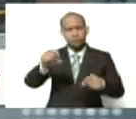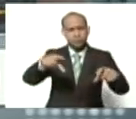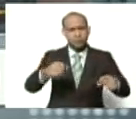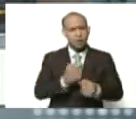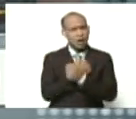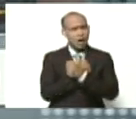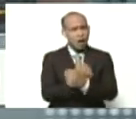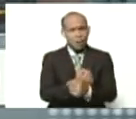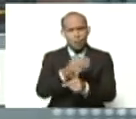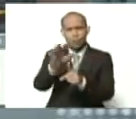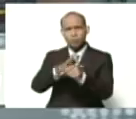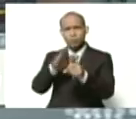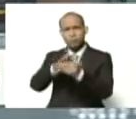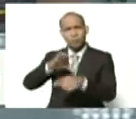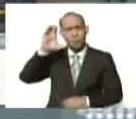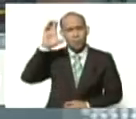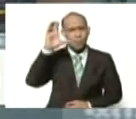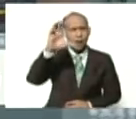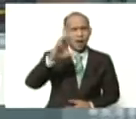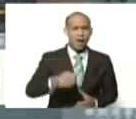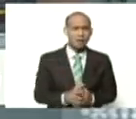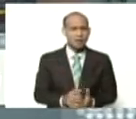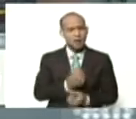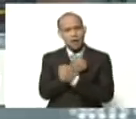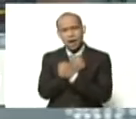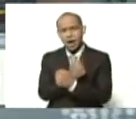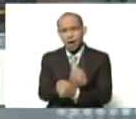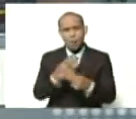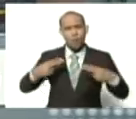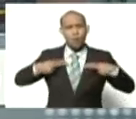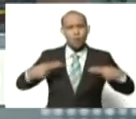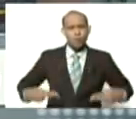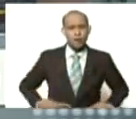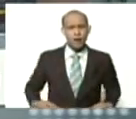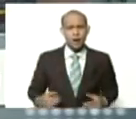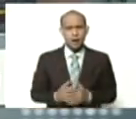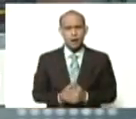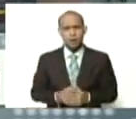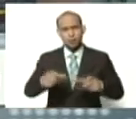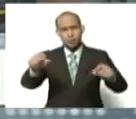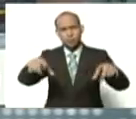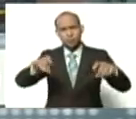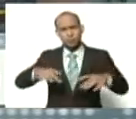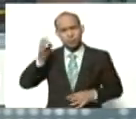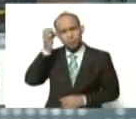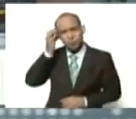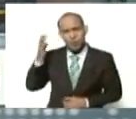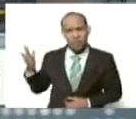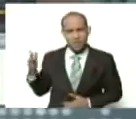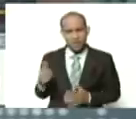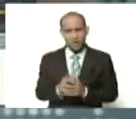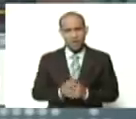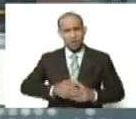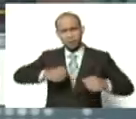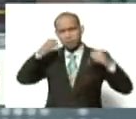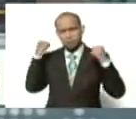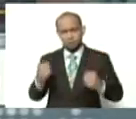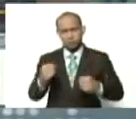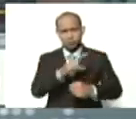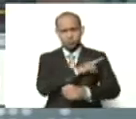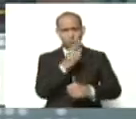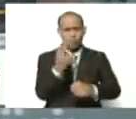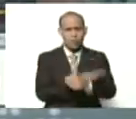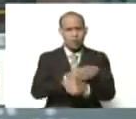pasión patria, amor por la humanidad. Sembró ideas poderosas